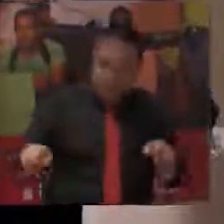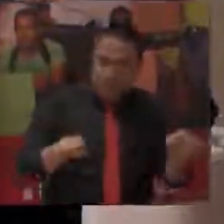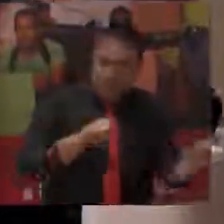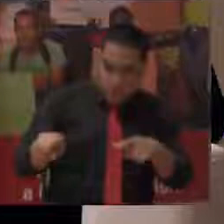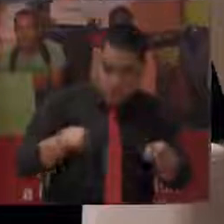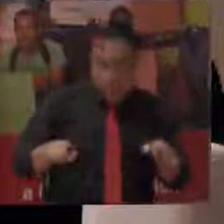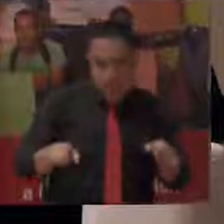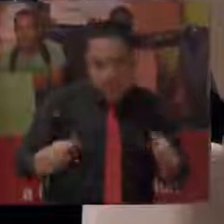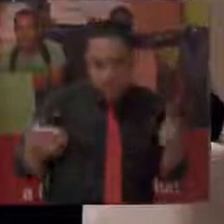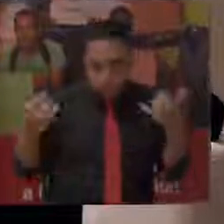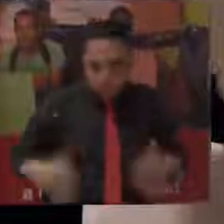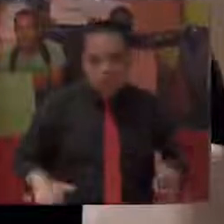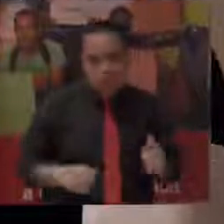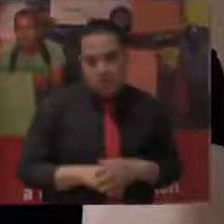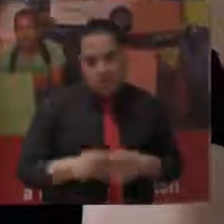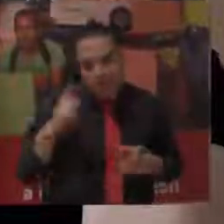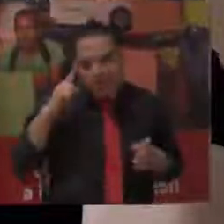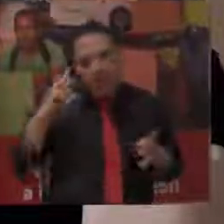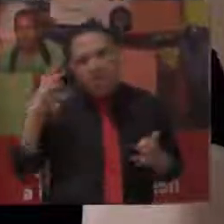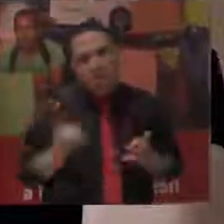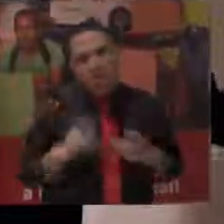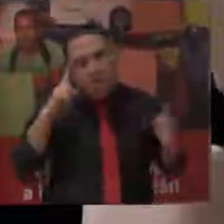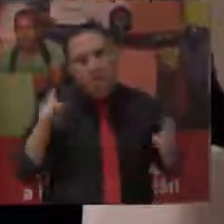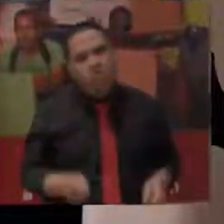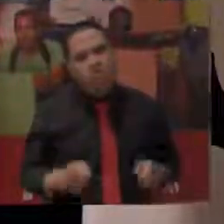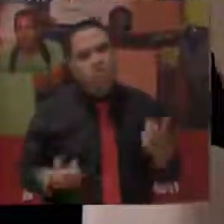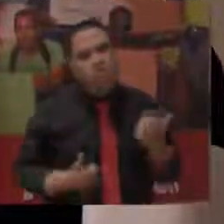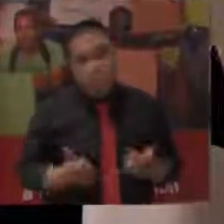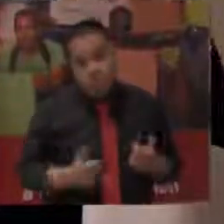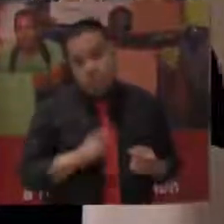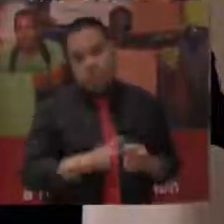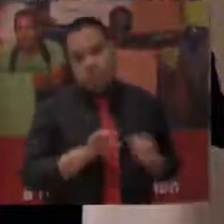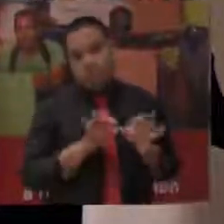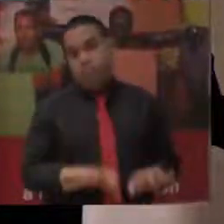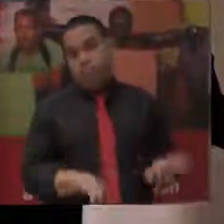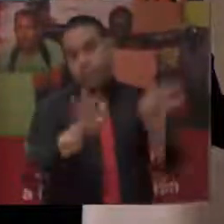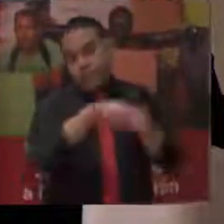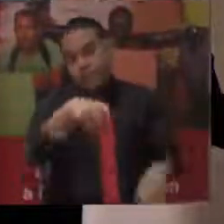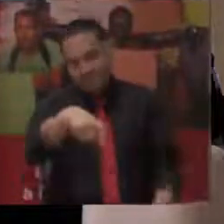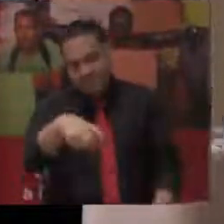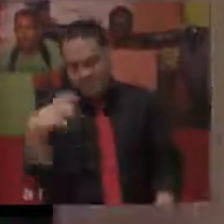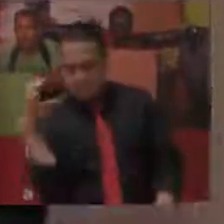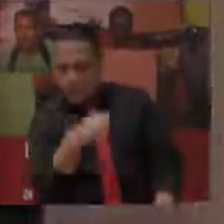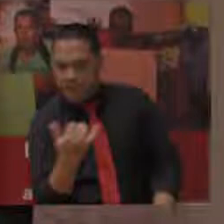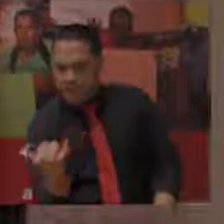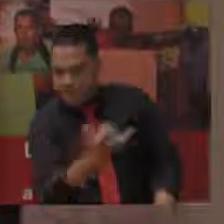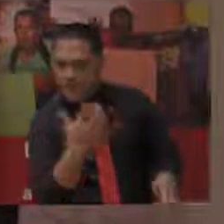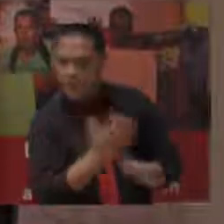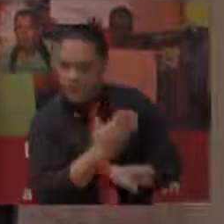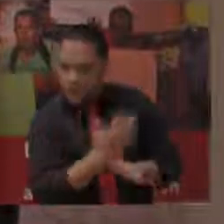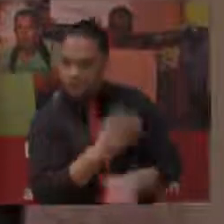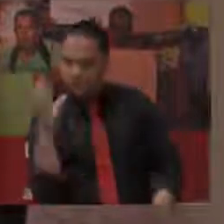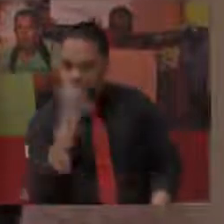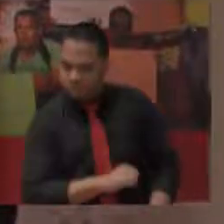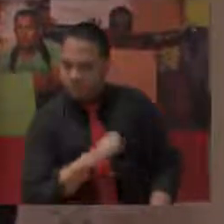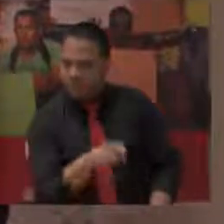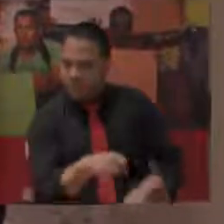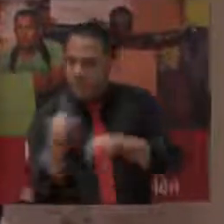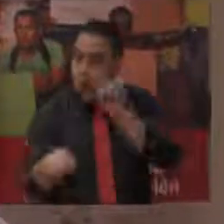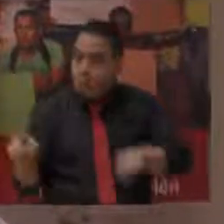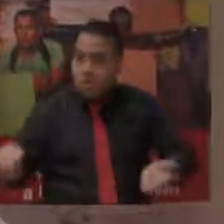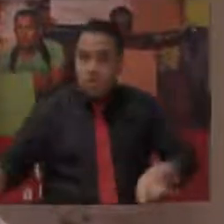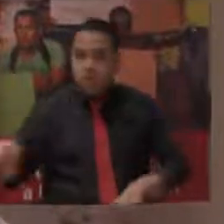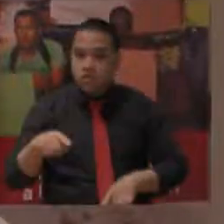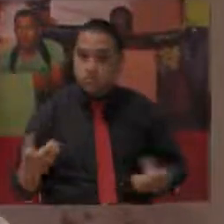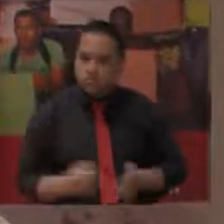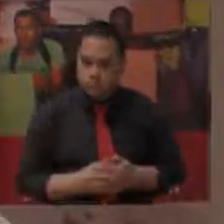conclusiones. La primera es que era supremamente necesario evidenciar la problemática que están viviendo algunas personas